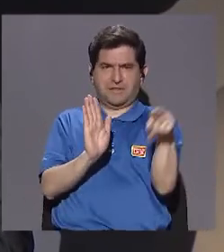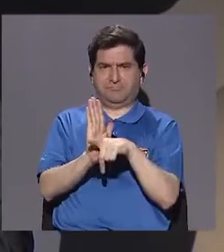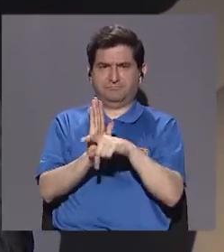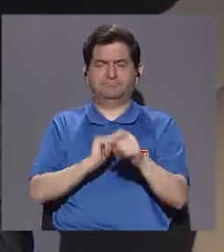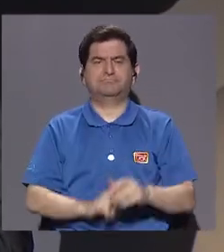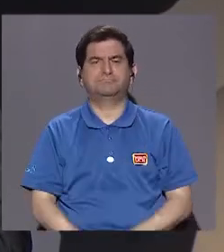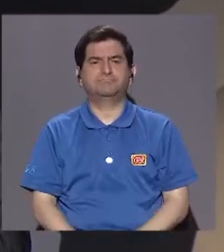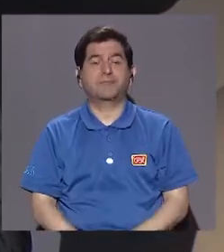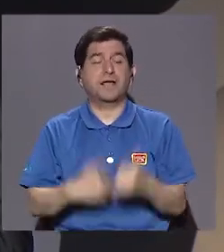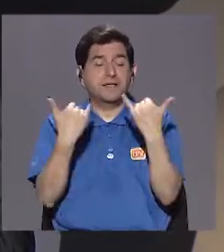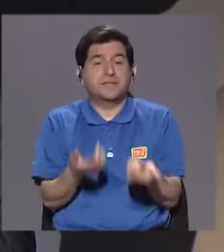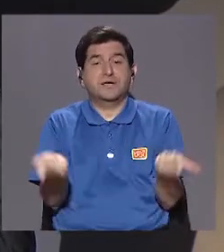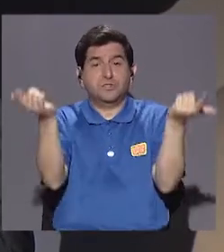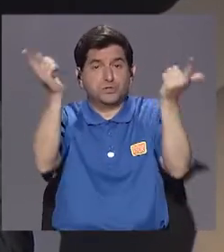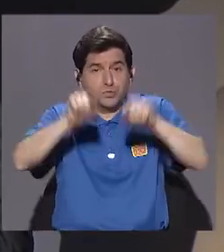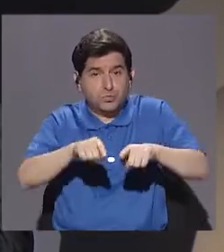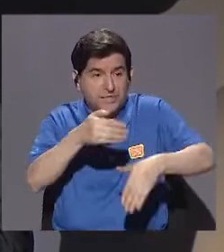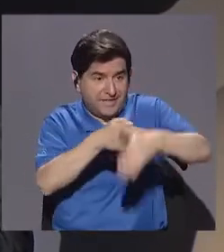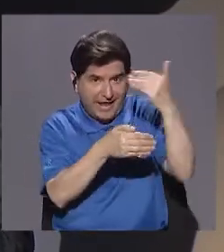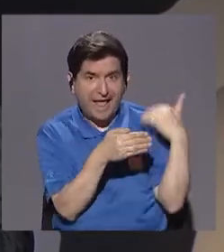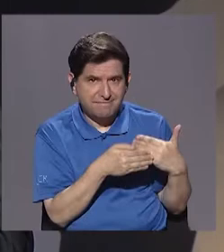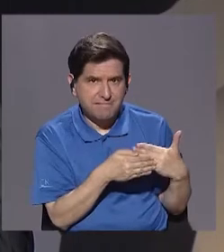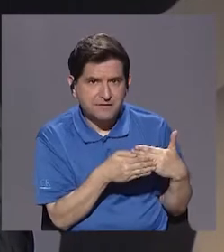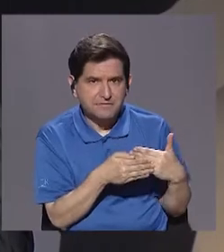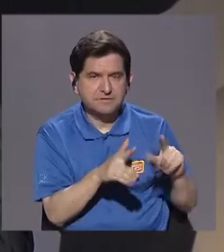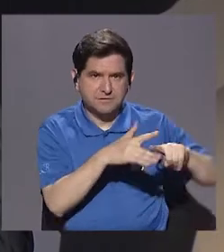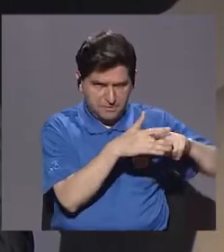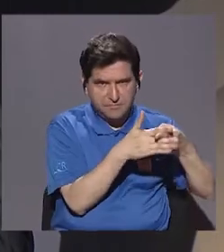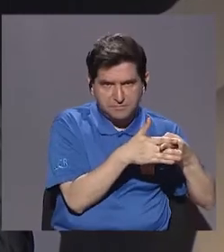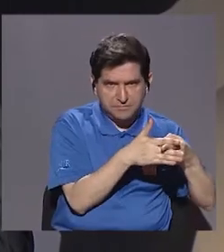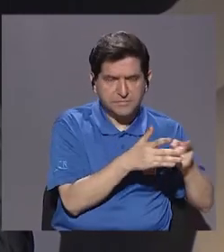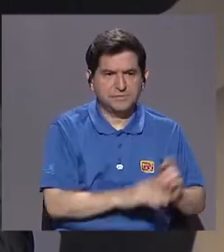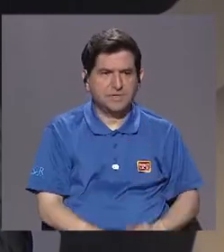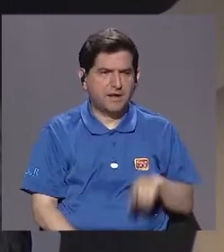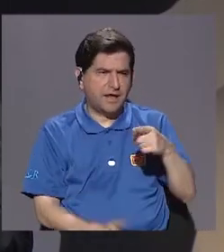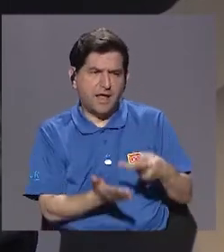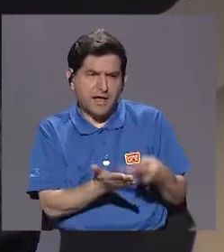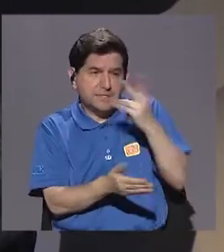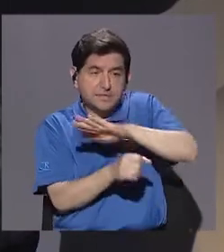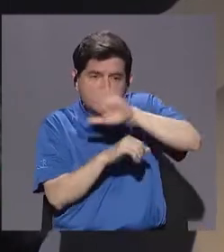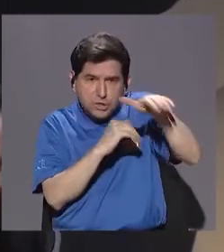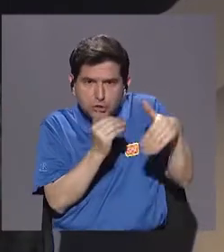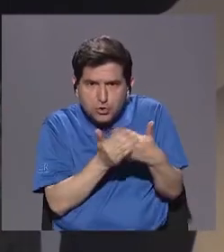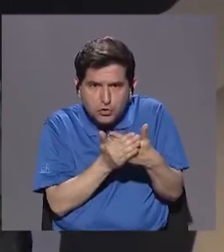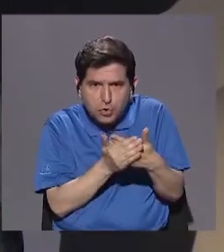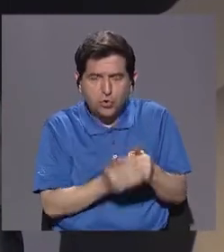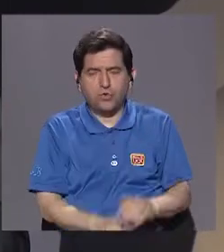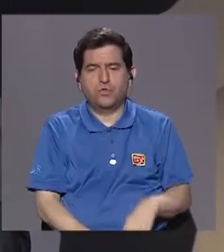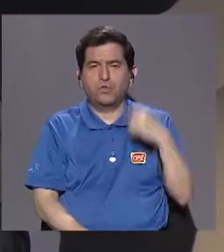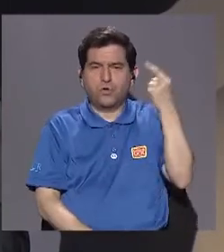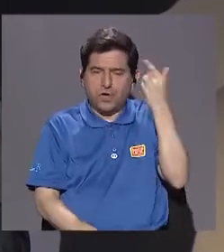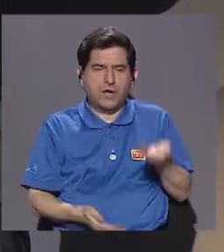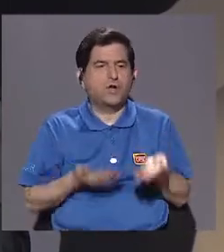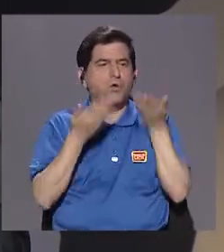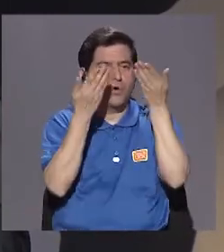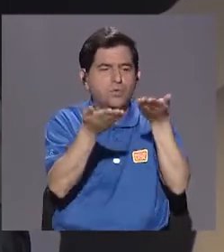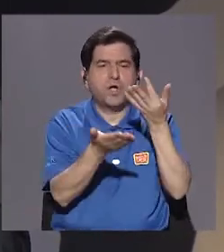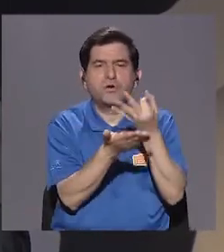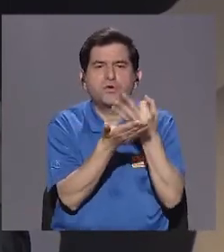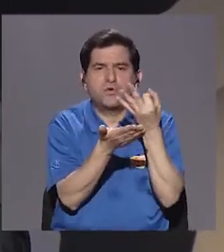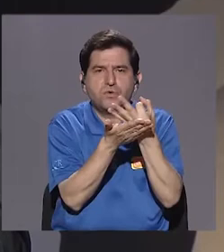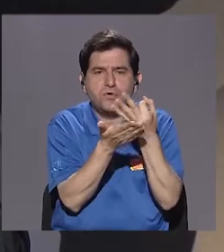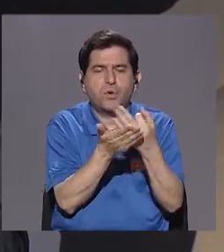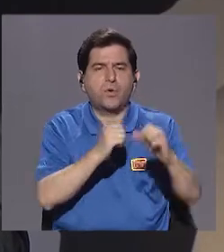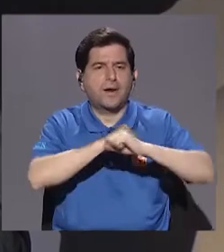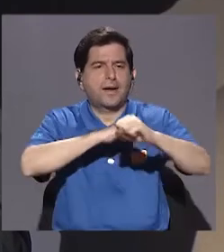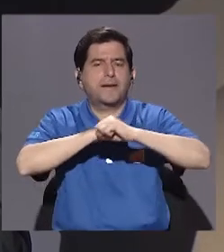se han dado en anteriormente cuando nace eso ese monto total global que el estado iba a destinar para financiar